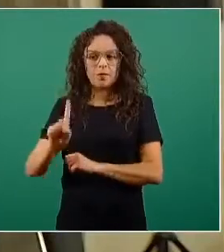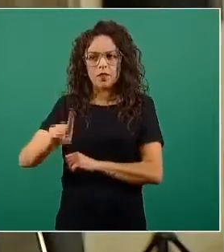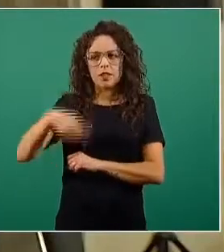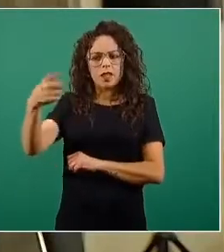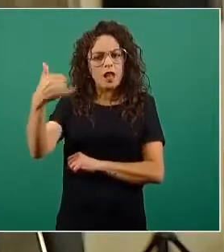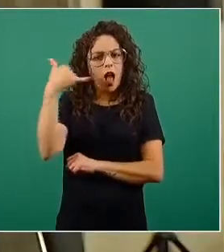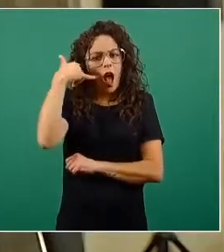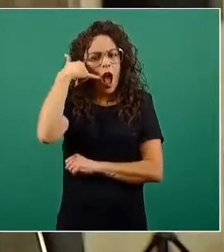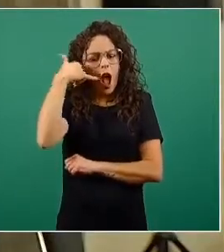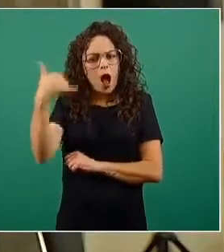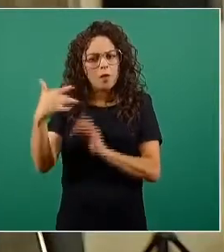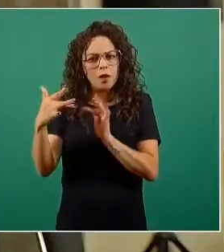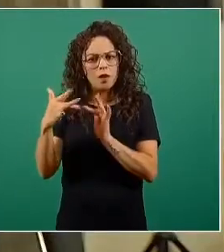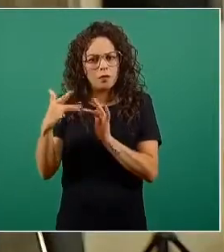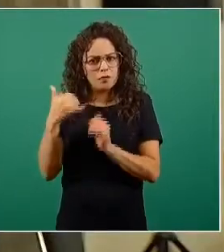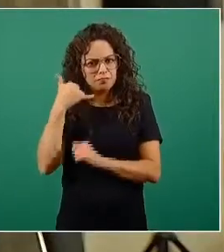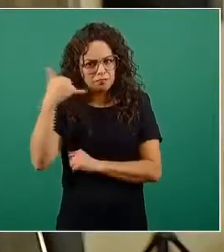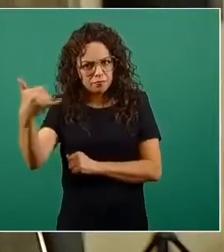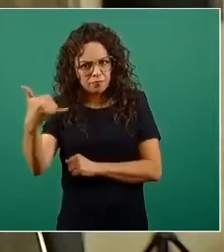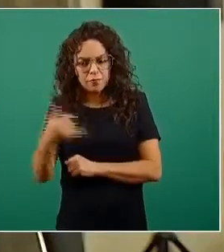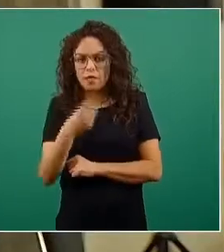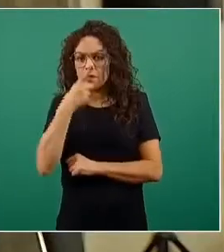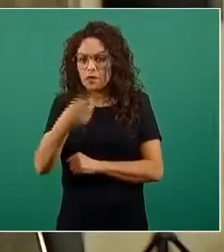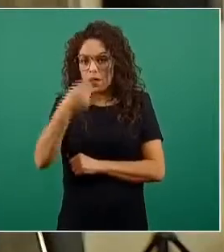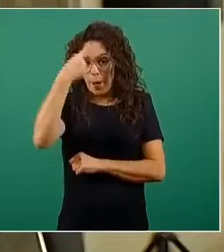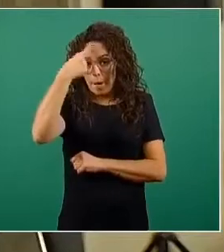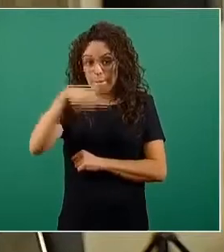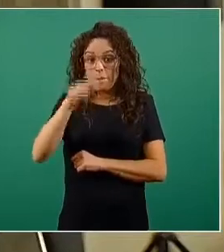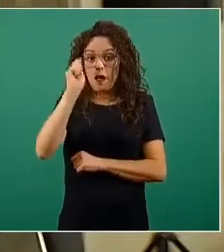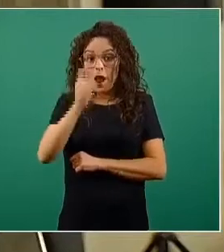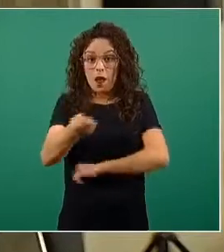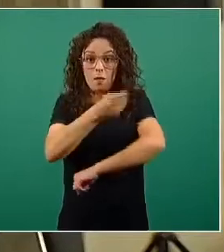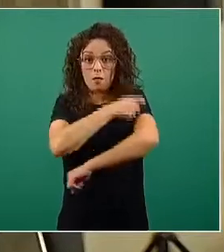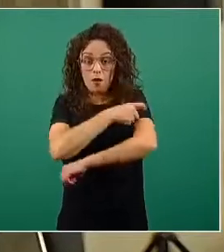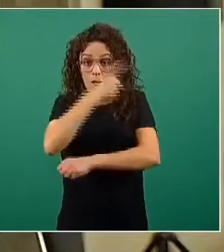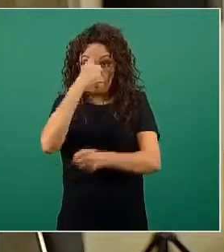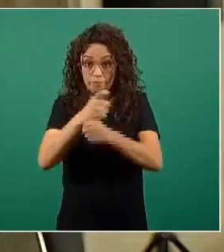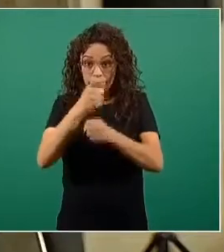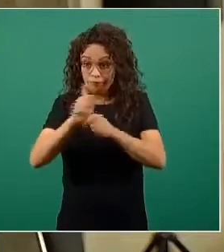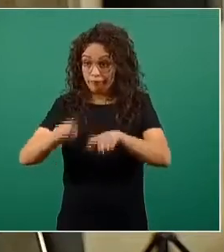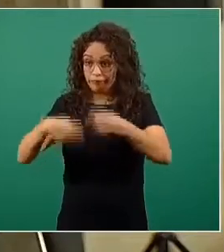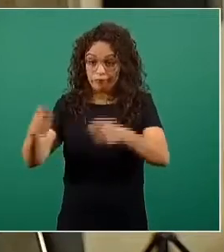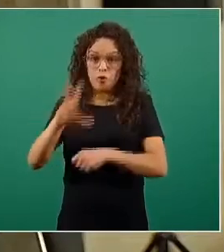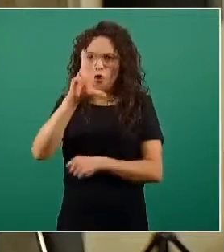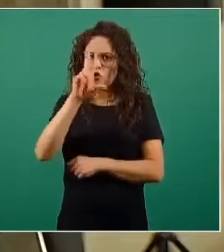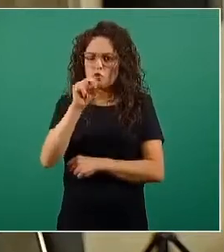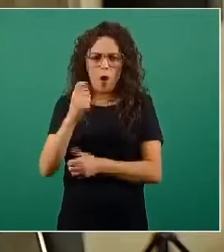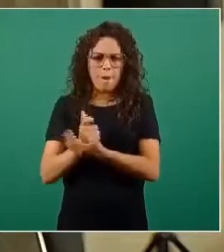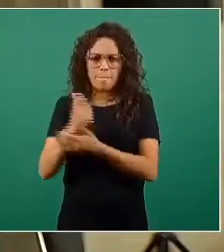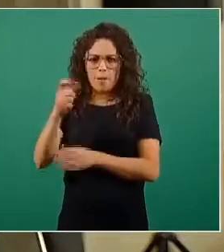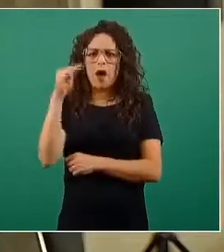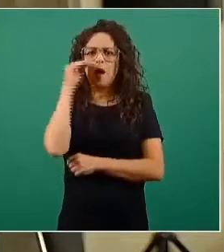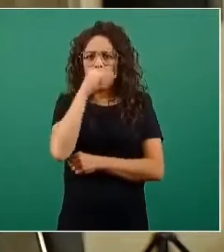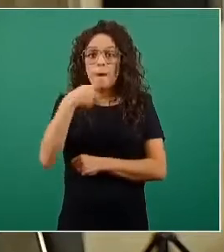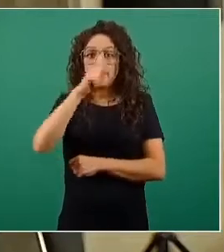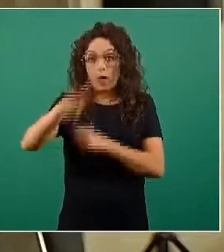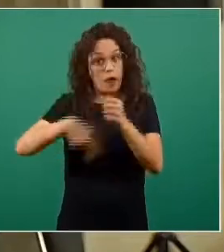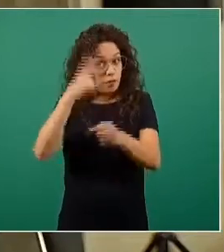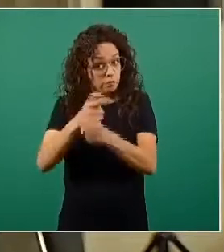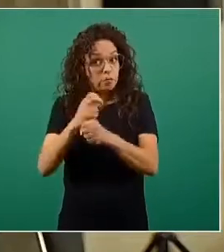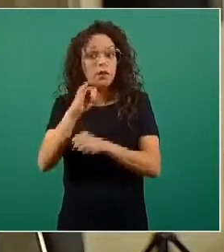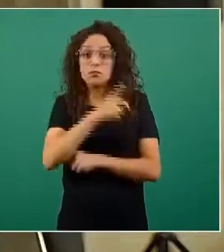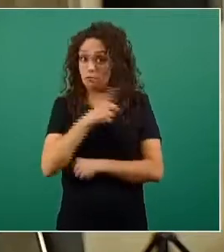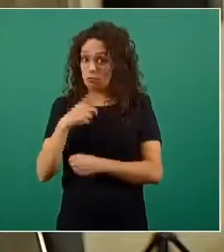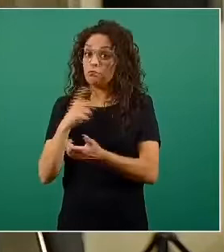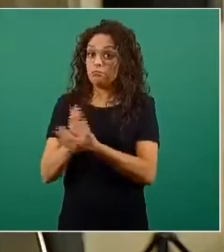que para la vacuna, la primera dosis no se las van a cobrar, pero que para la segunda dosis va a tener un costo. Quisiera